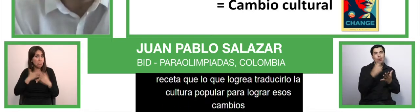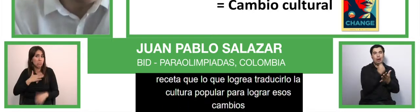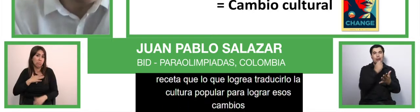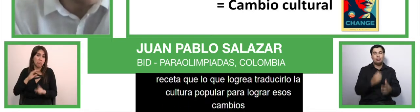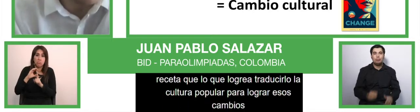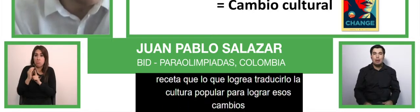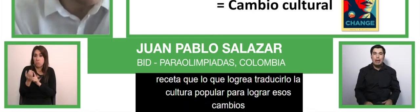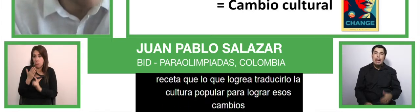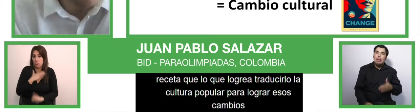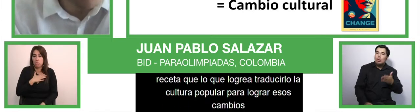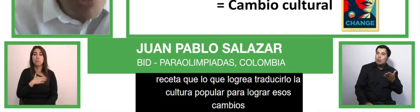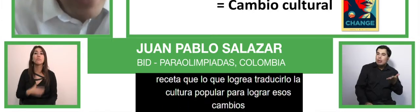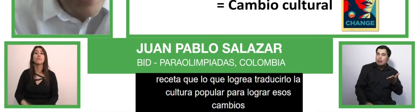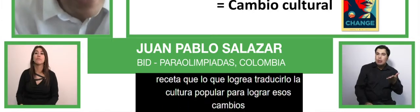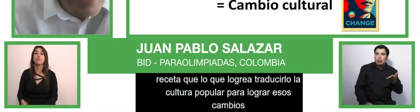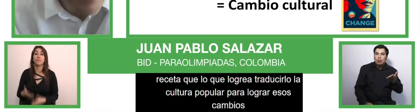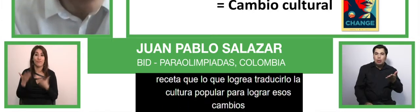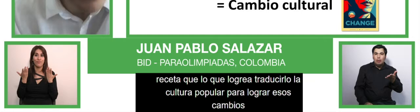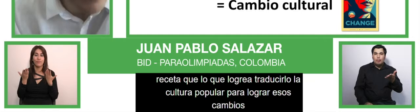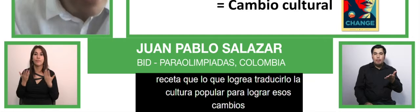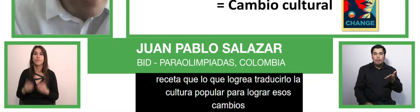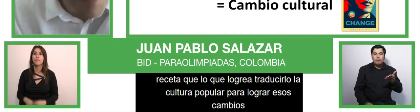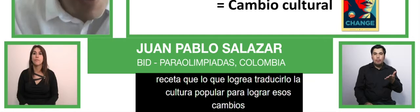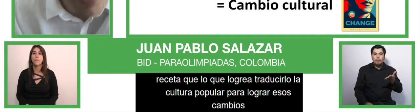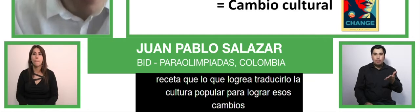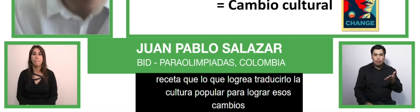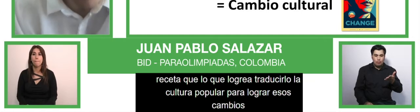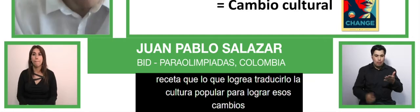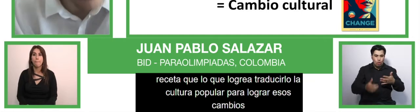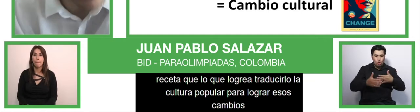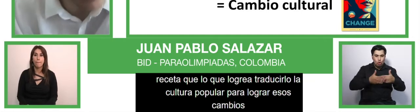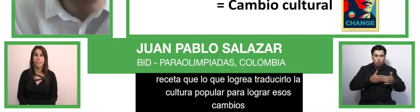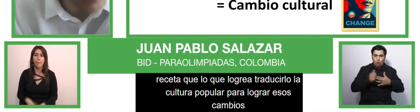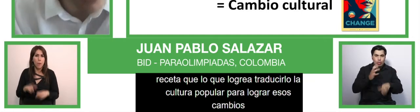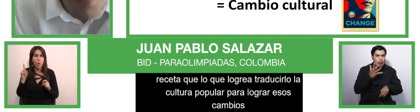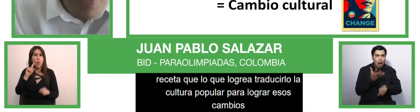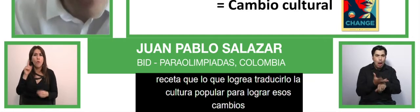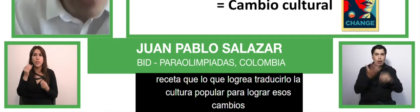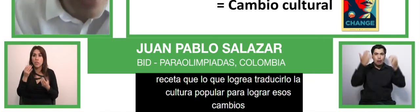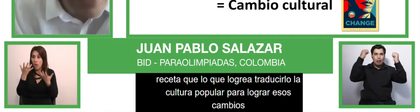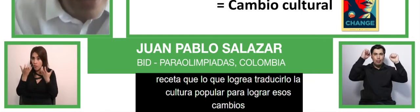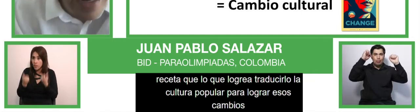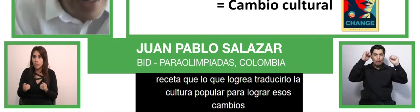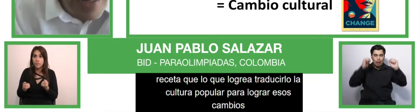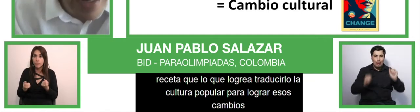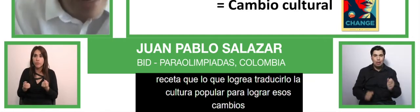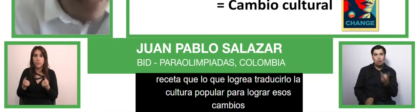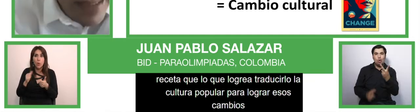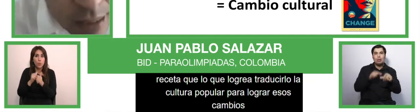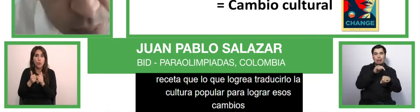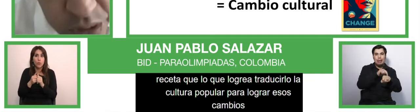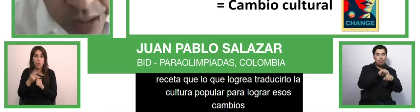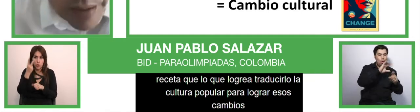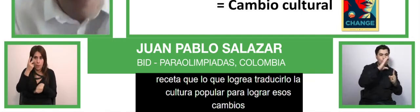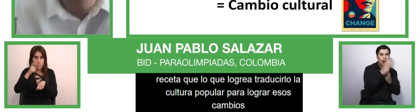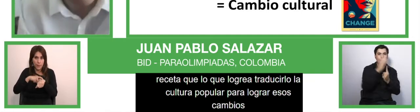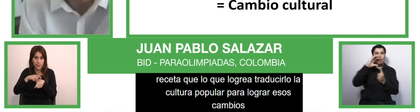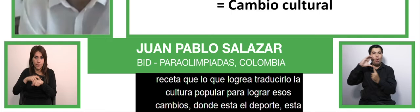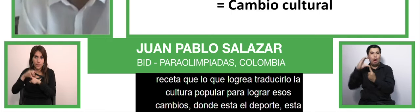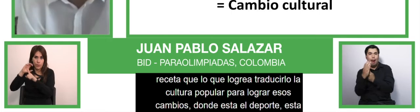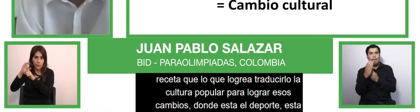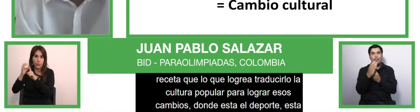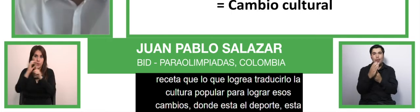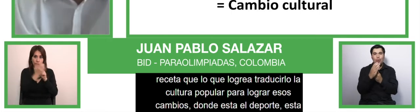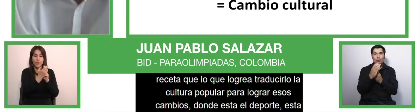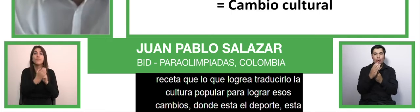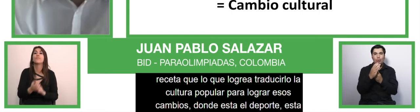Entonces, ¿en dónde está el deporte? Está en dos momentos de este cambio cultural. Pasa la diapositiva, porfa.